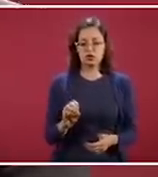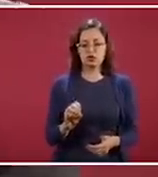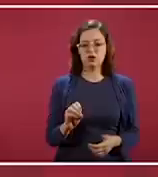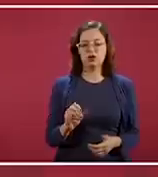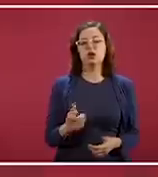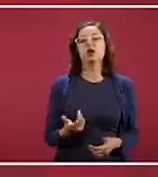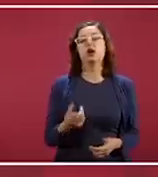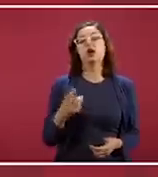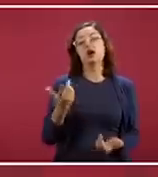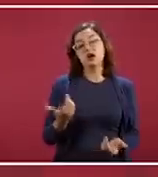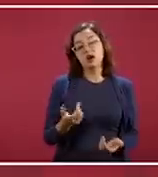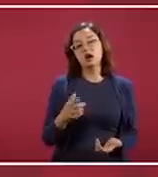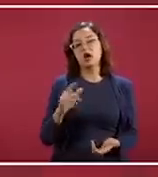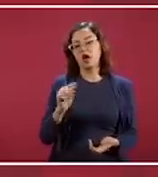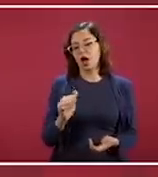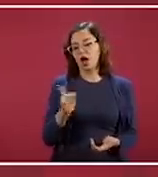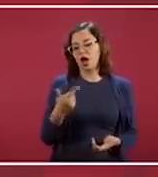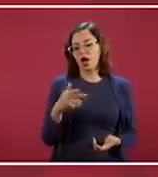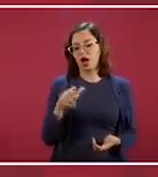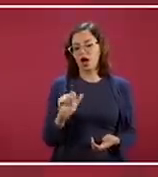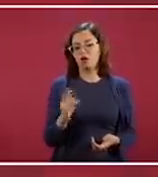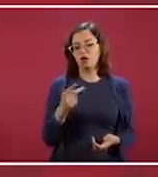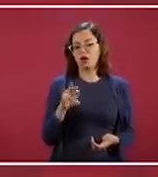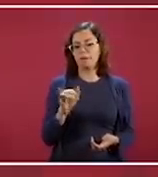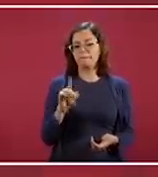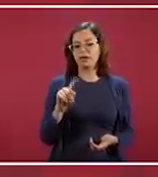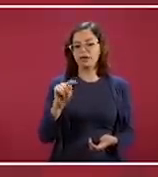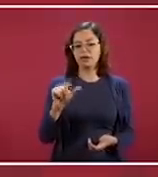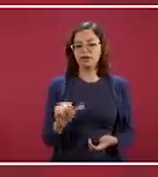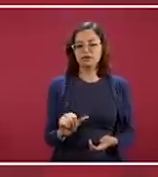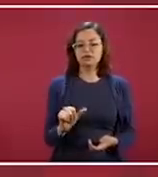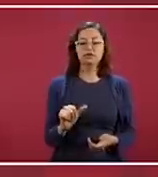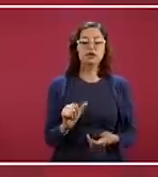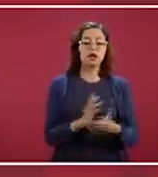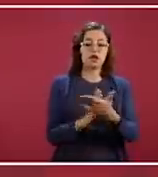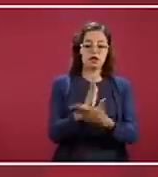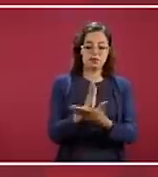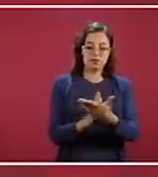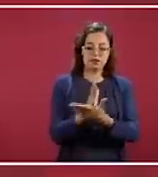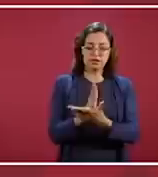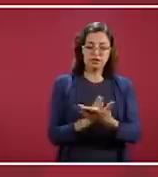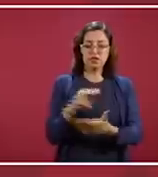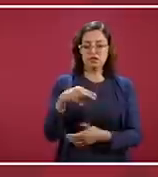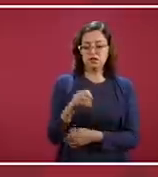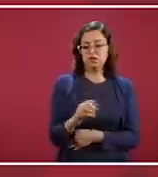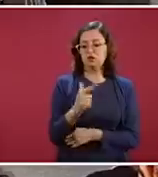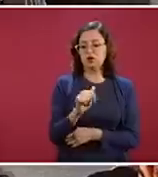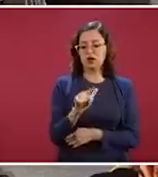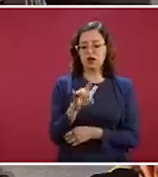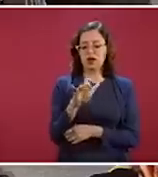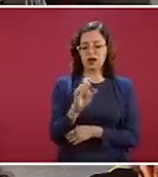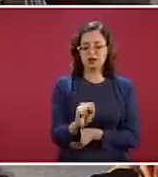Agua Prieta, y entre Agua Prieta y San Luis Río Colorado, Nogales